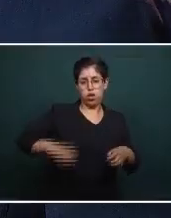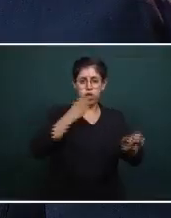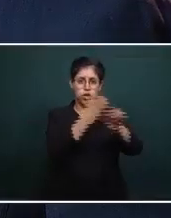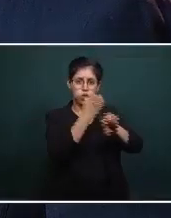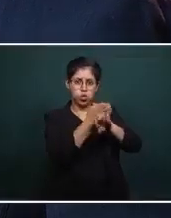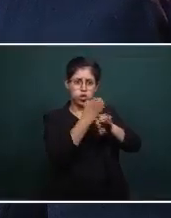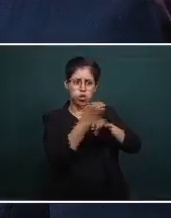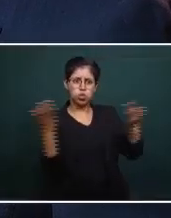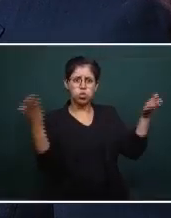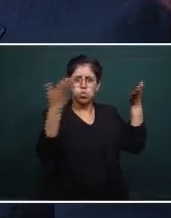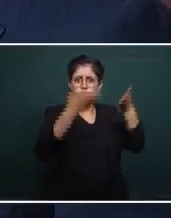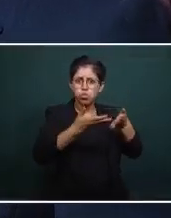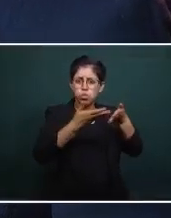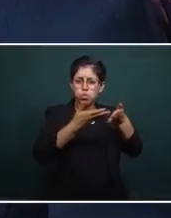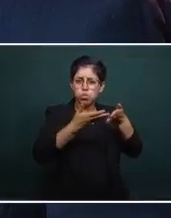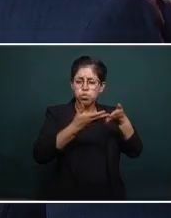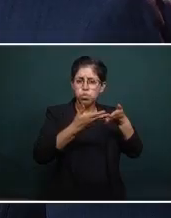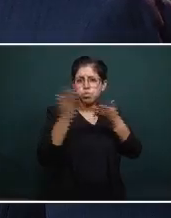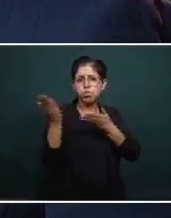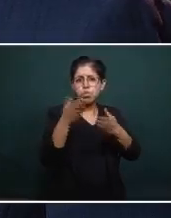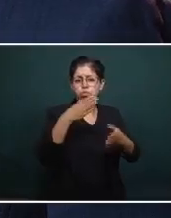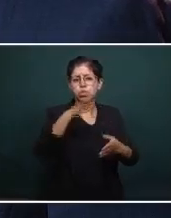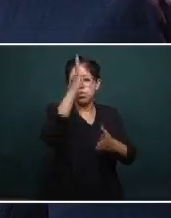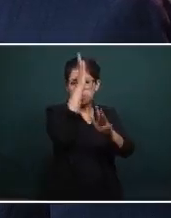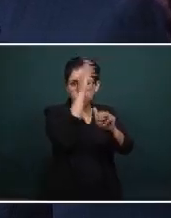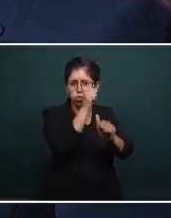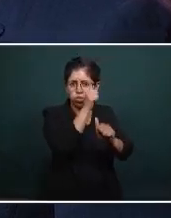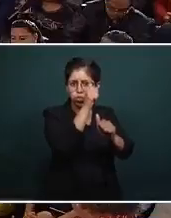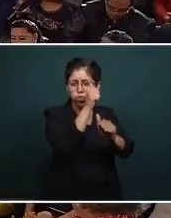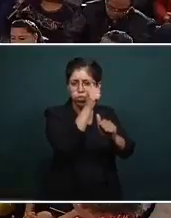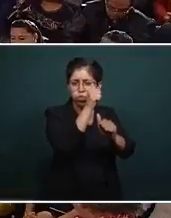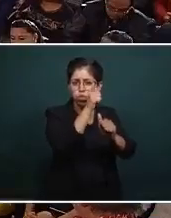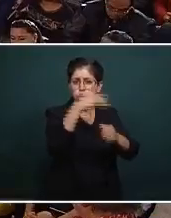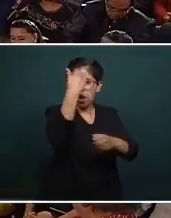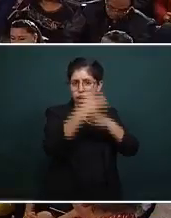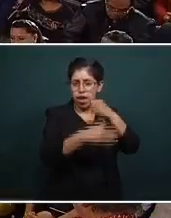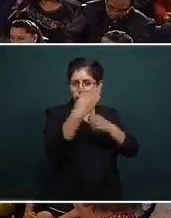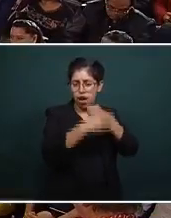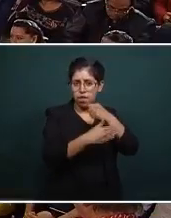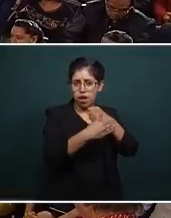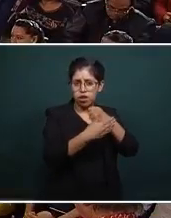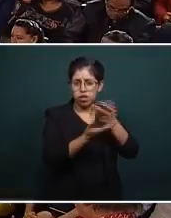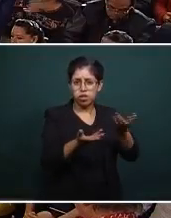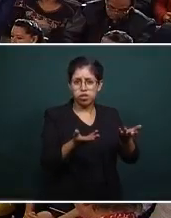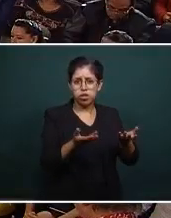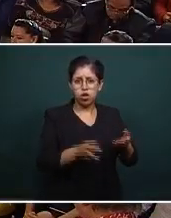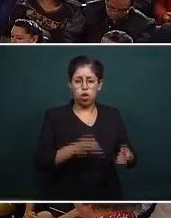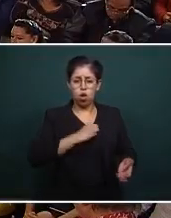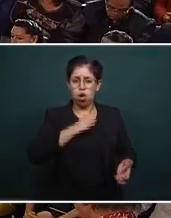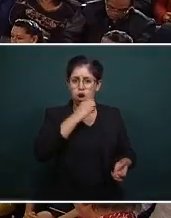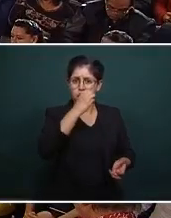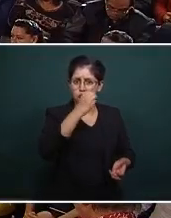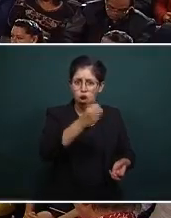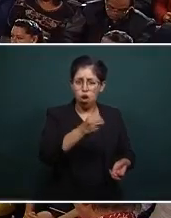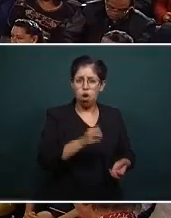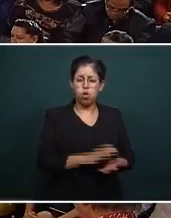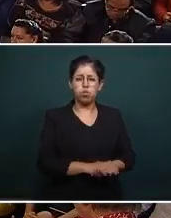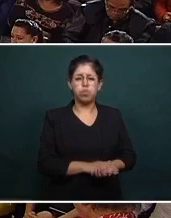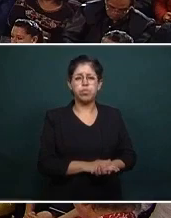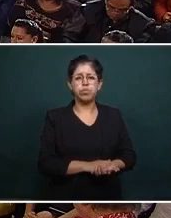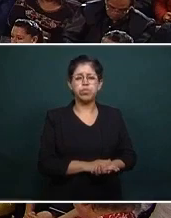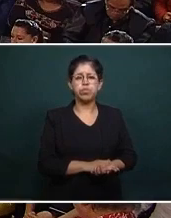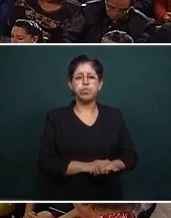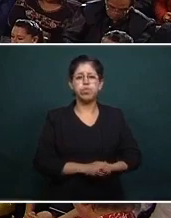pues quizá buscar cambiar ese ánimo y ese mensaje, y también sobre el tema de las investigaciones que está realizando, sobre todo el FBI